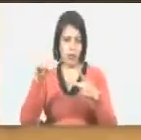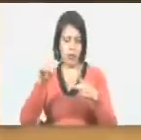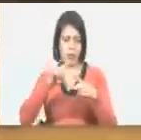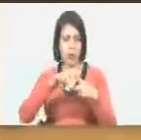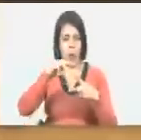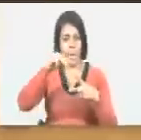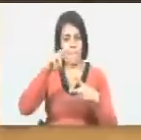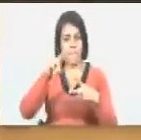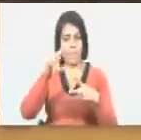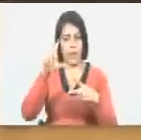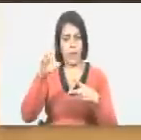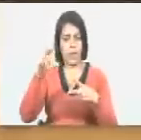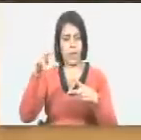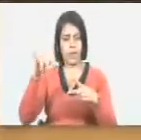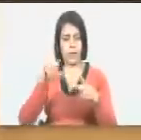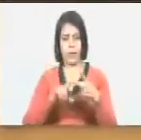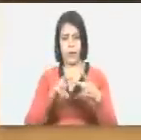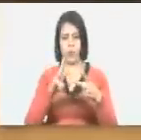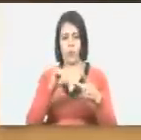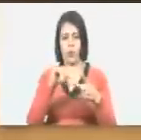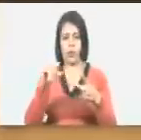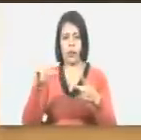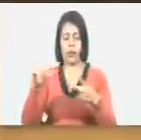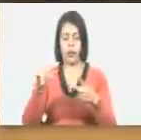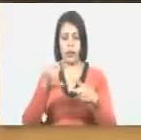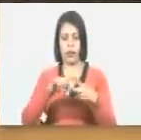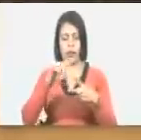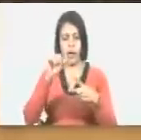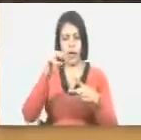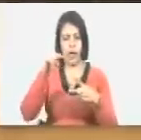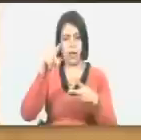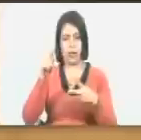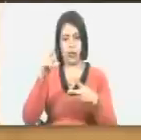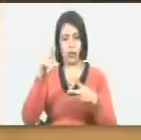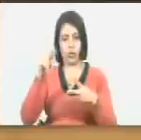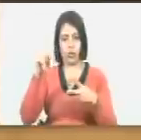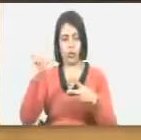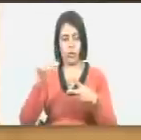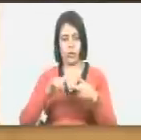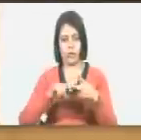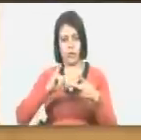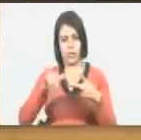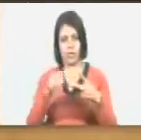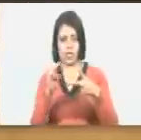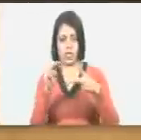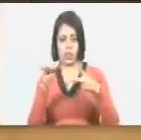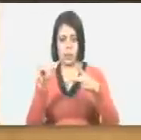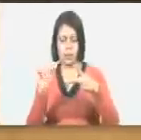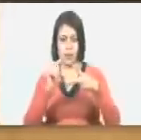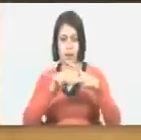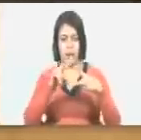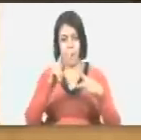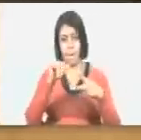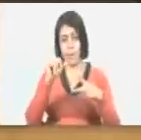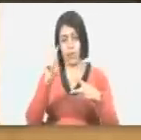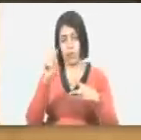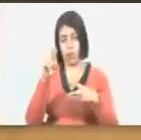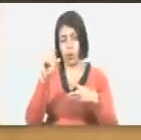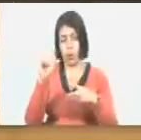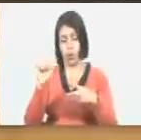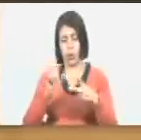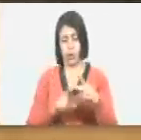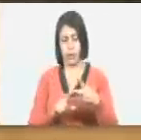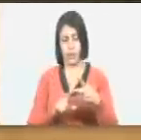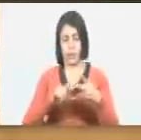Marlene Contreras, suplente Willy Medina, Anthony Coelho, suplente Jimmy Rodríguez, Victoria Mata,